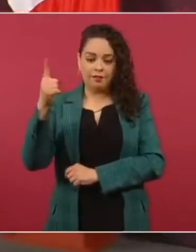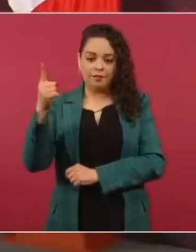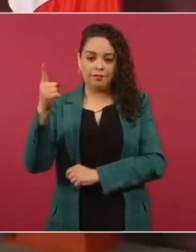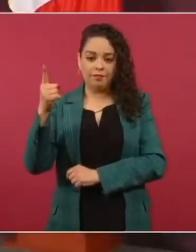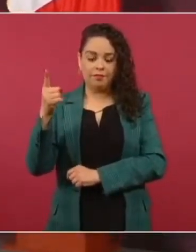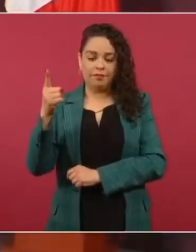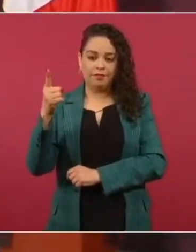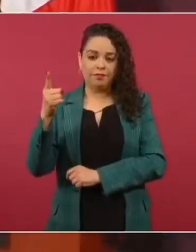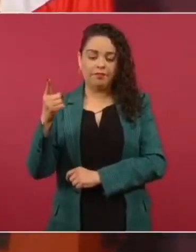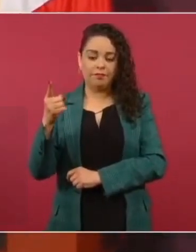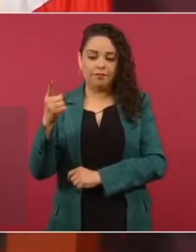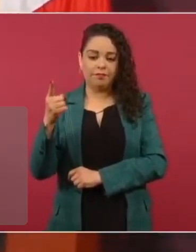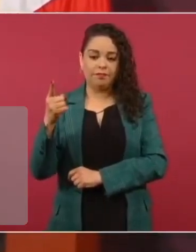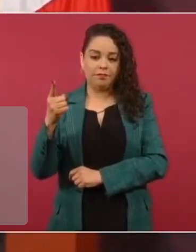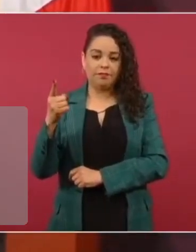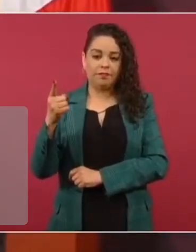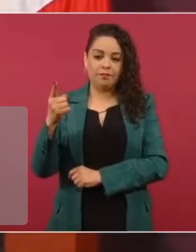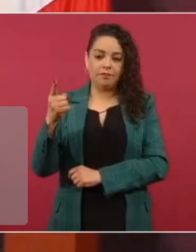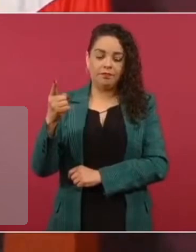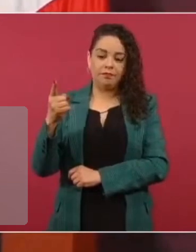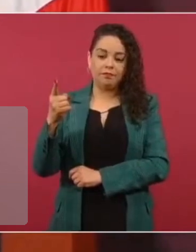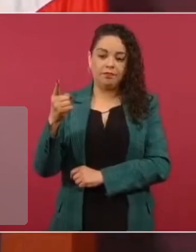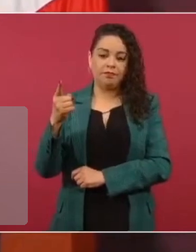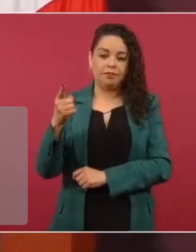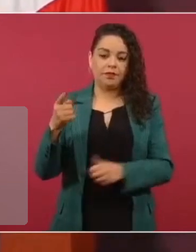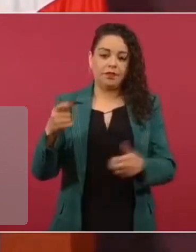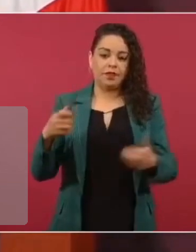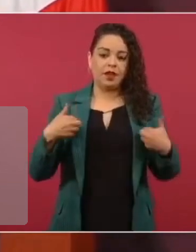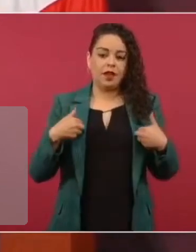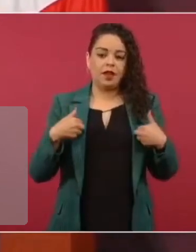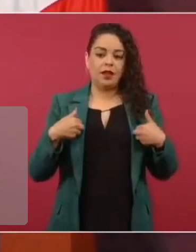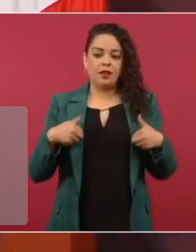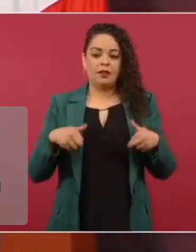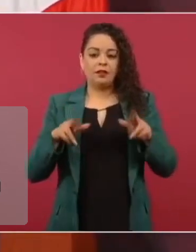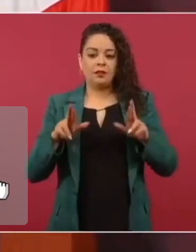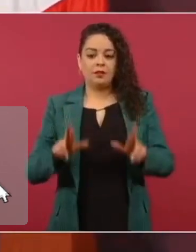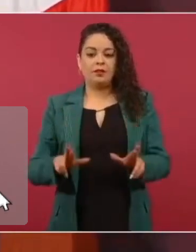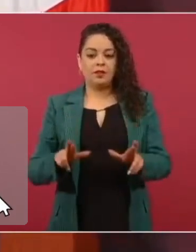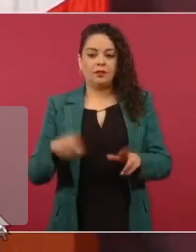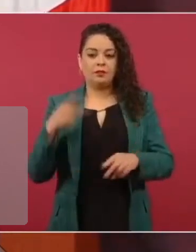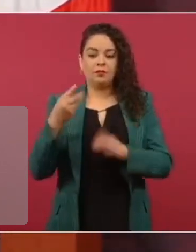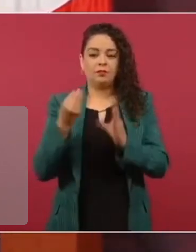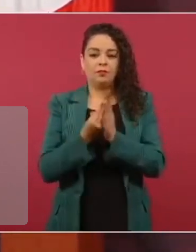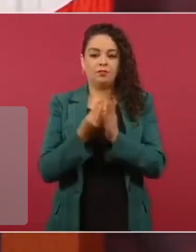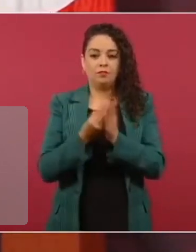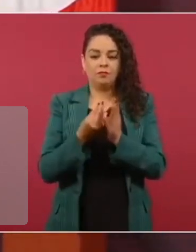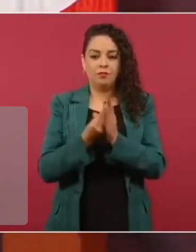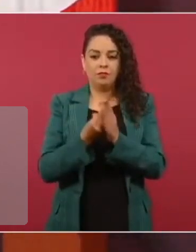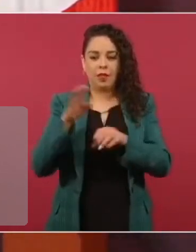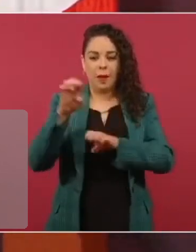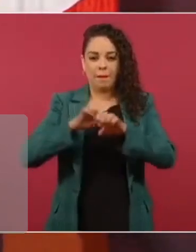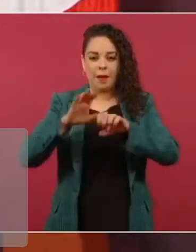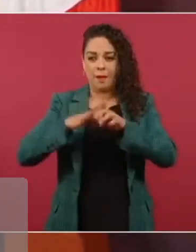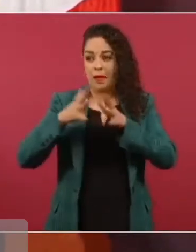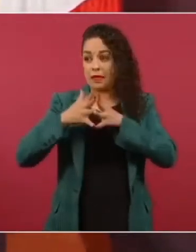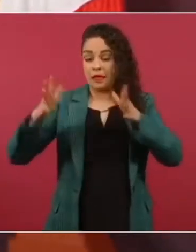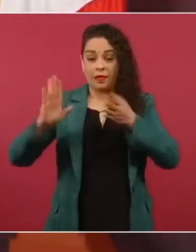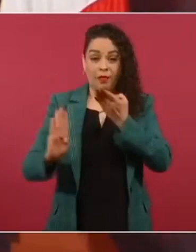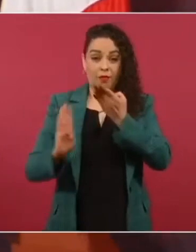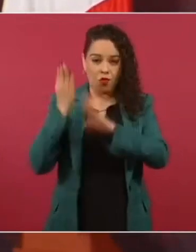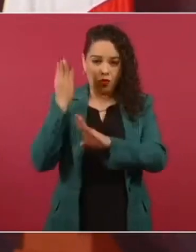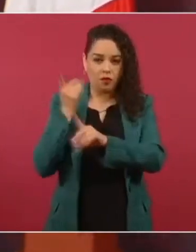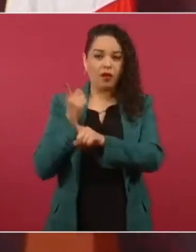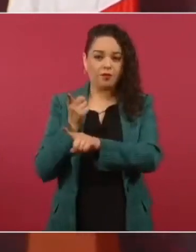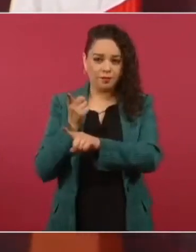del fondo BlackRock, que es el fondo financiero más importante del mundo.